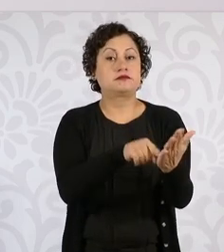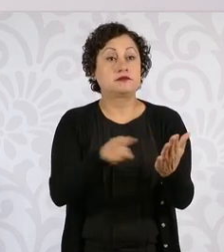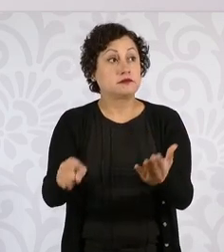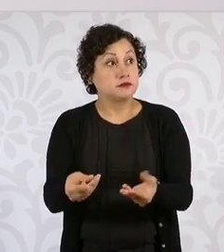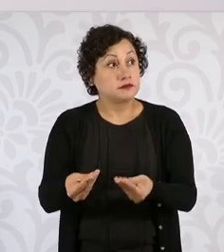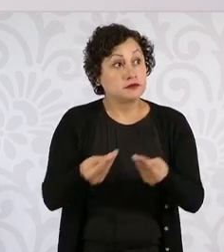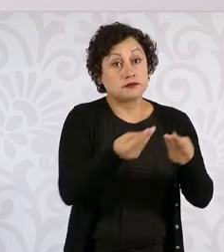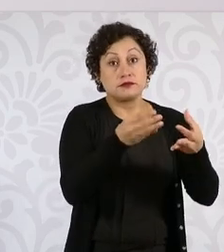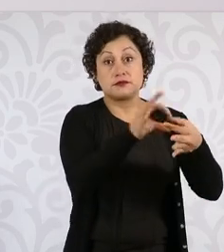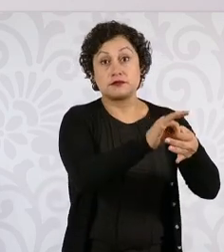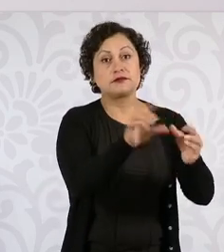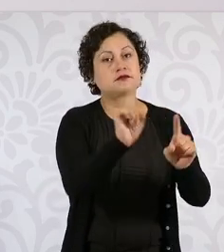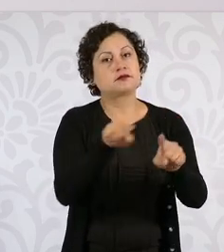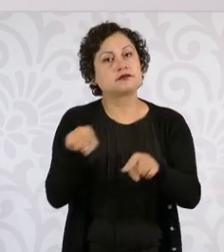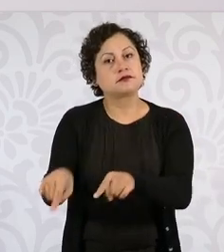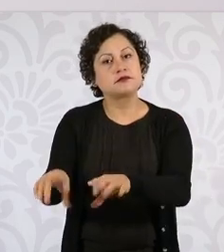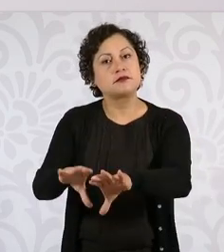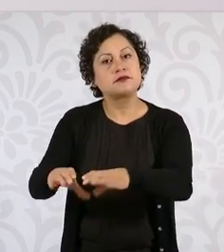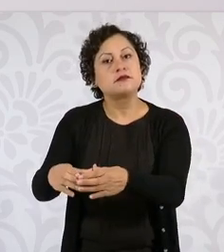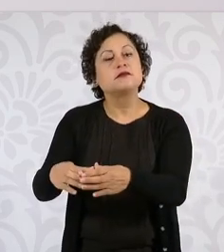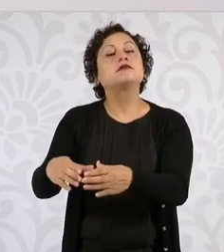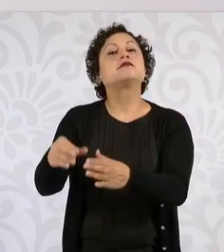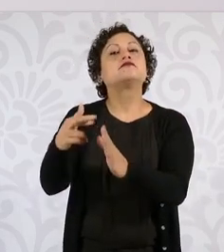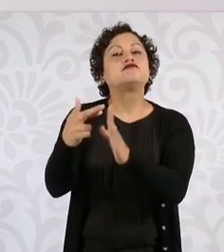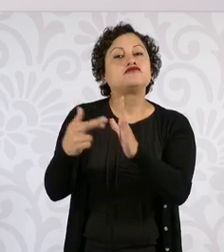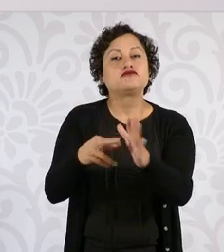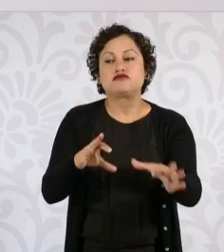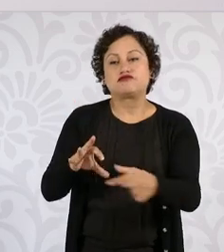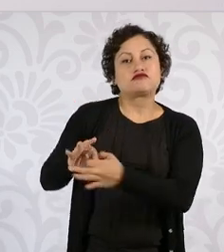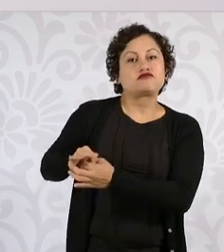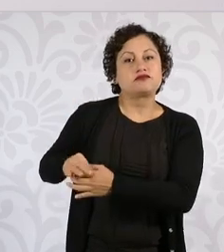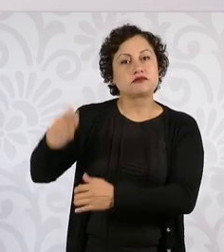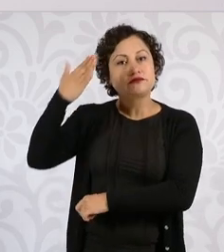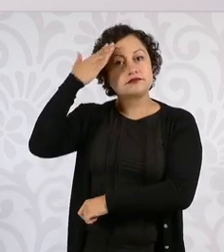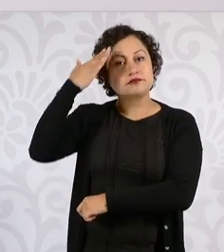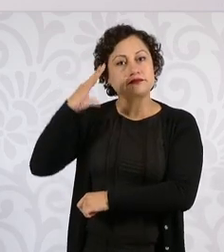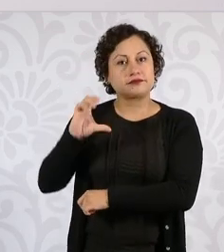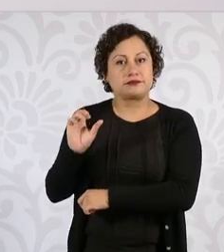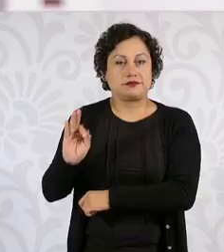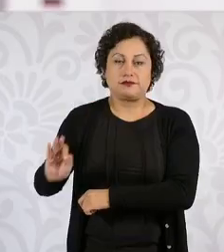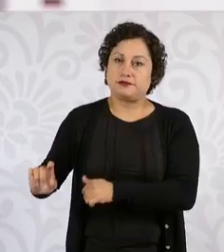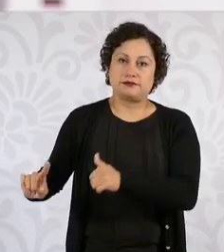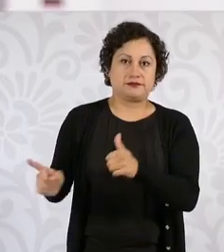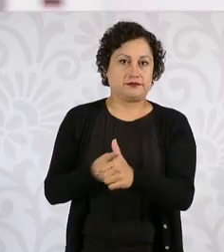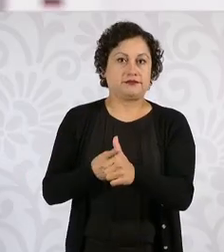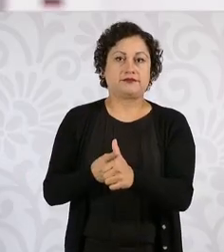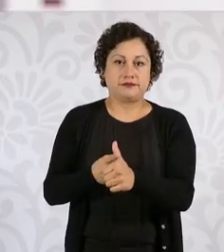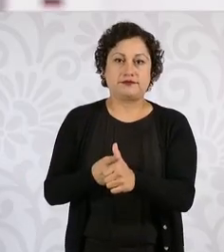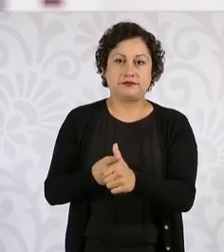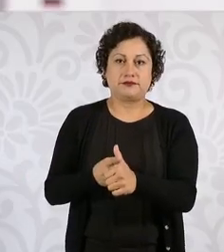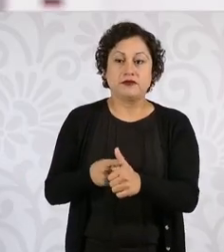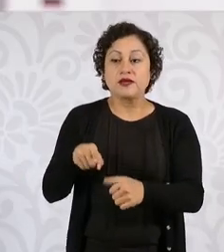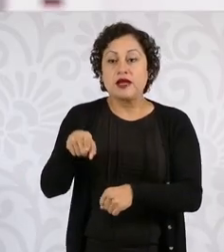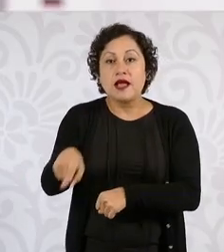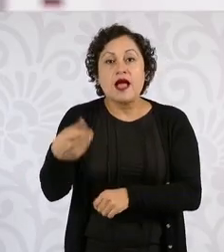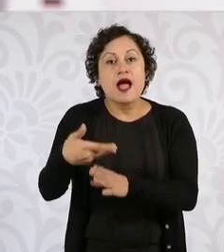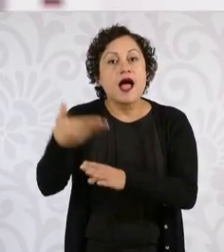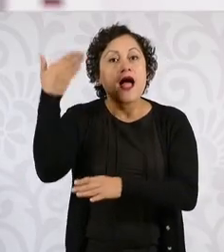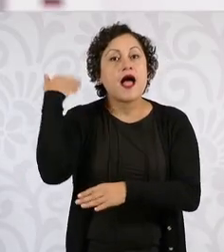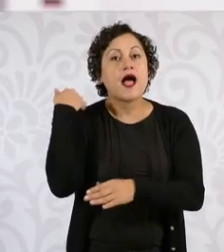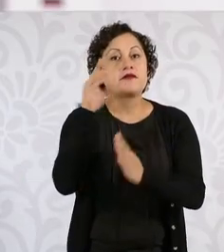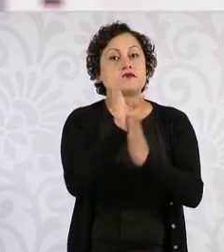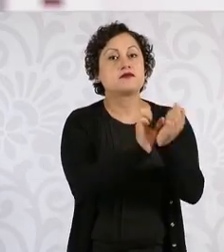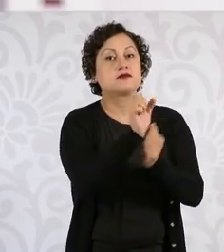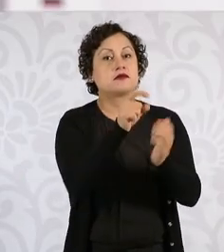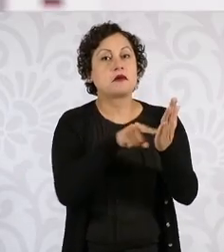Electricidad. Incluso las hidroeléctricas, energía limpia, no se les permitía hacer energía limpia. Ahora con esta